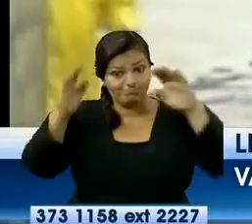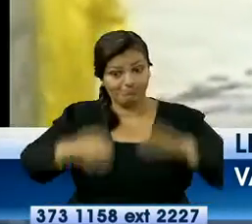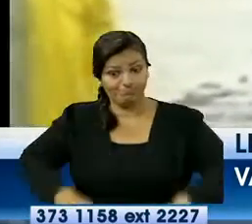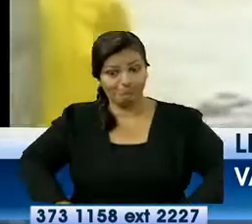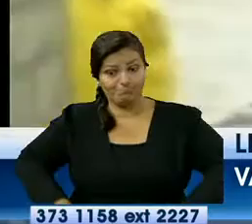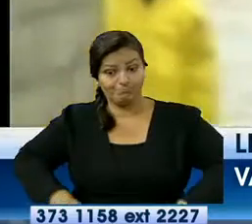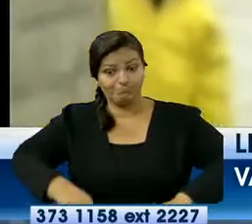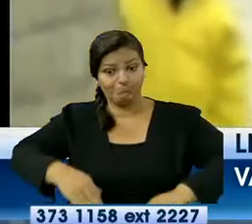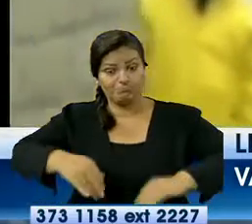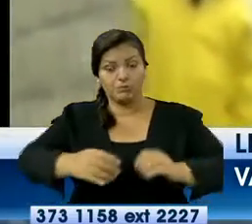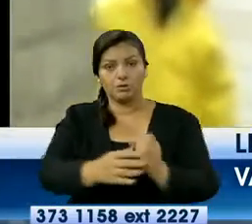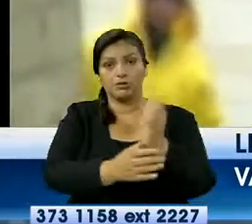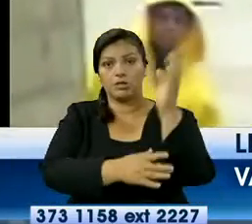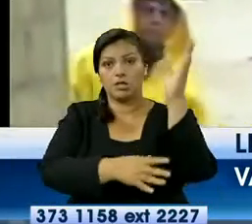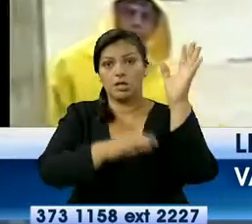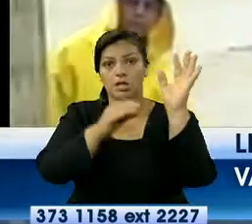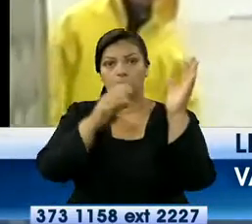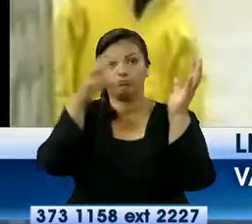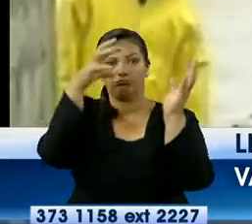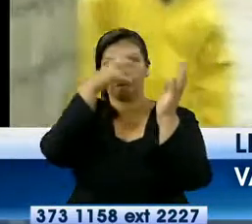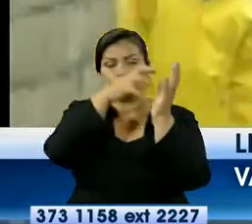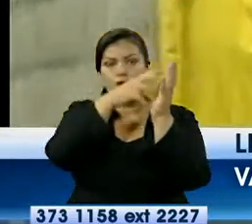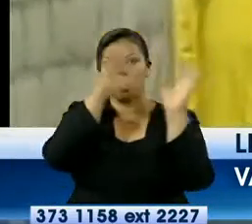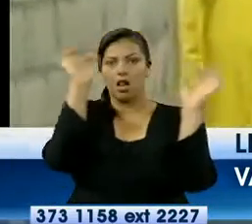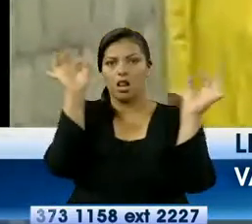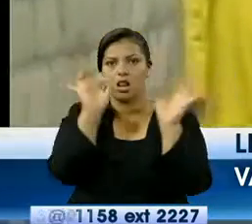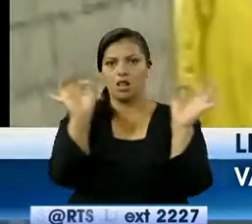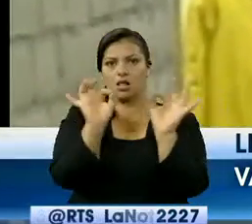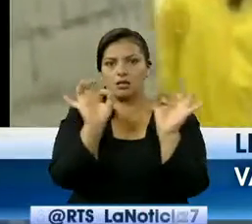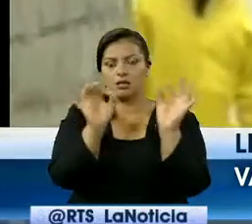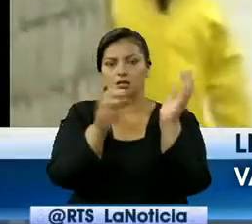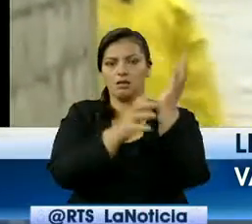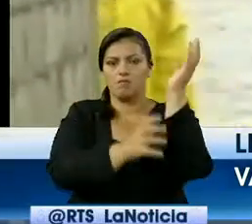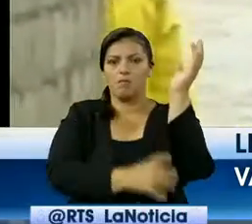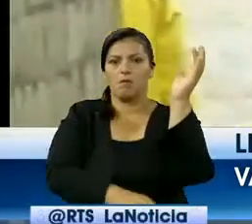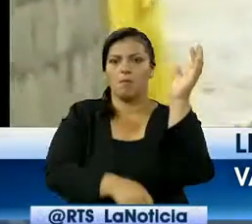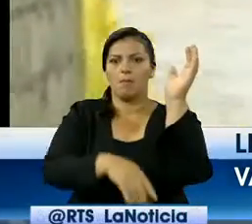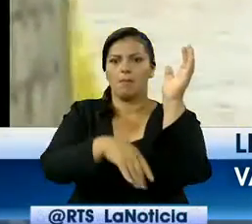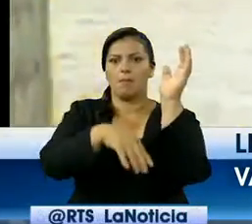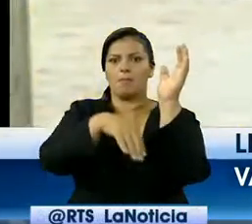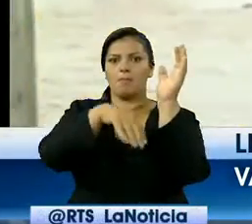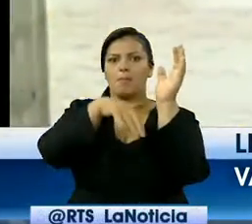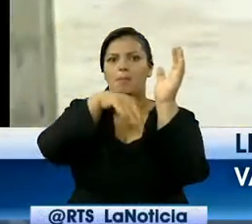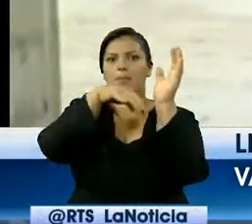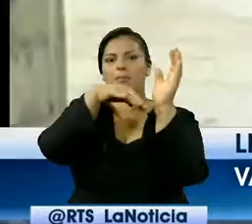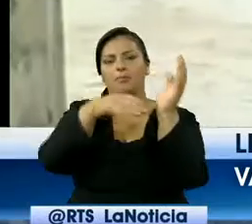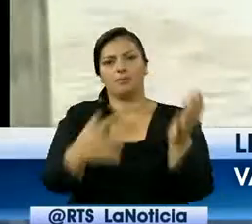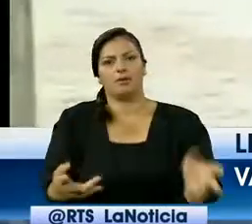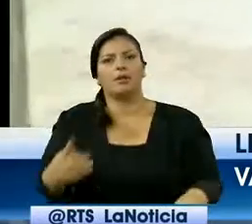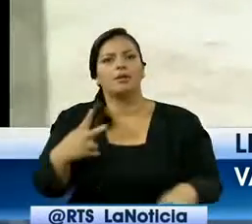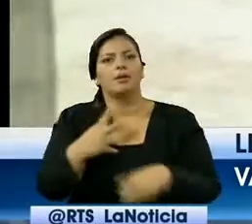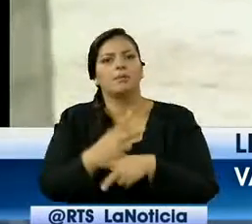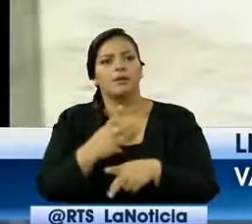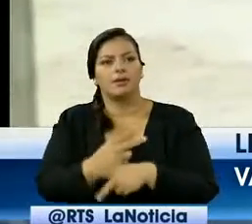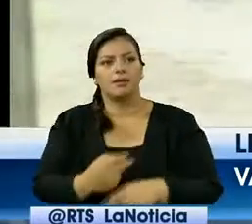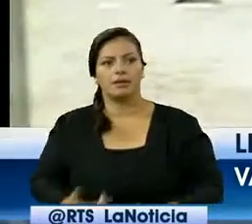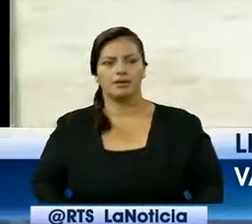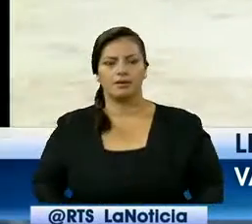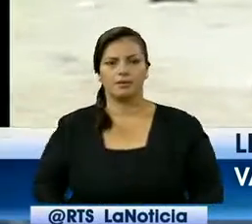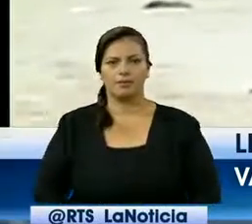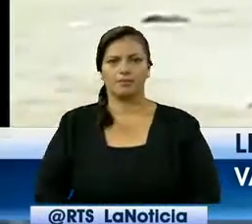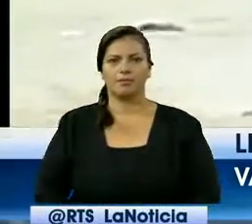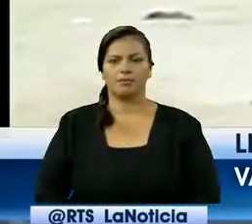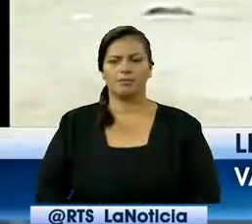esa preocupación, ese peligro. A veces es el peligro que nosotros tenemos por los niños. Nosotros mismos a veces venimos los trabajos de noche y eso puede estar caído y la corriente nos puede pasar.